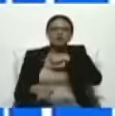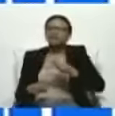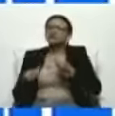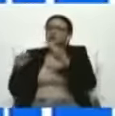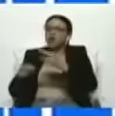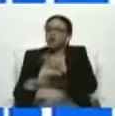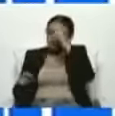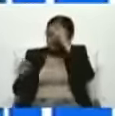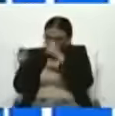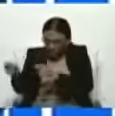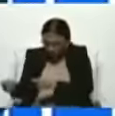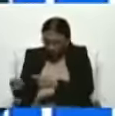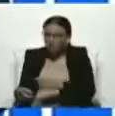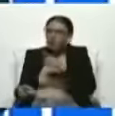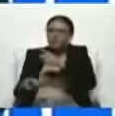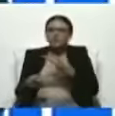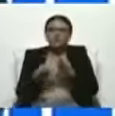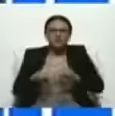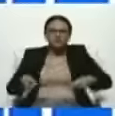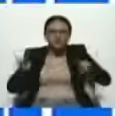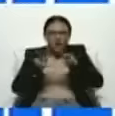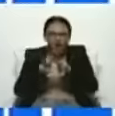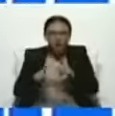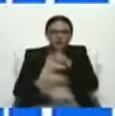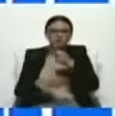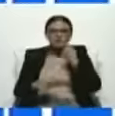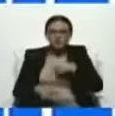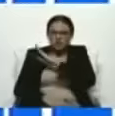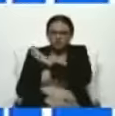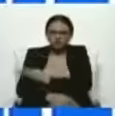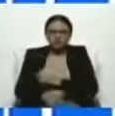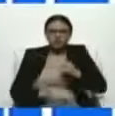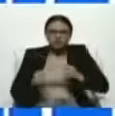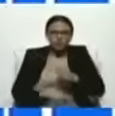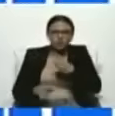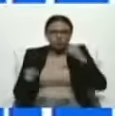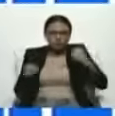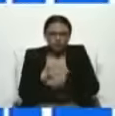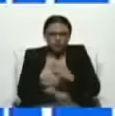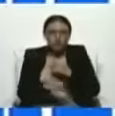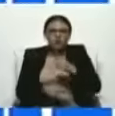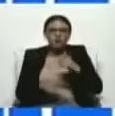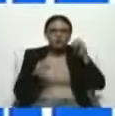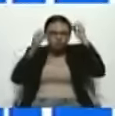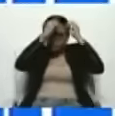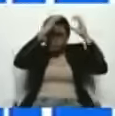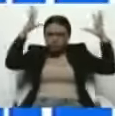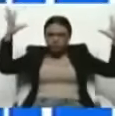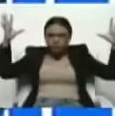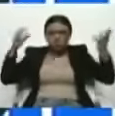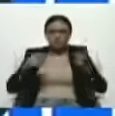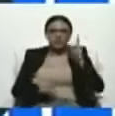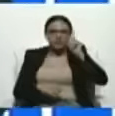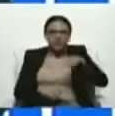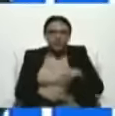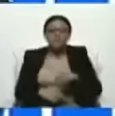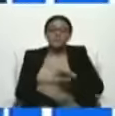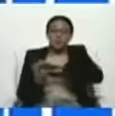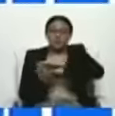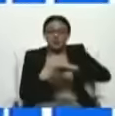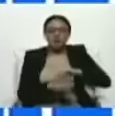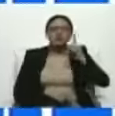valentía, por su resiedumbre, por su claridad y por la profundidad de su pensamiento. Felicitamos también